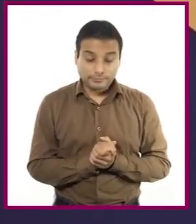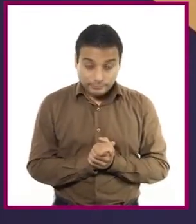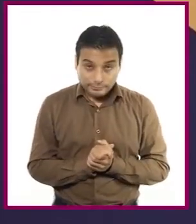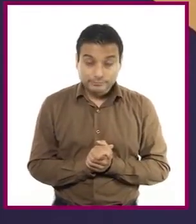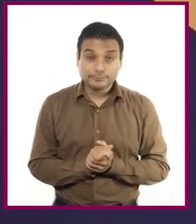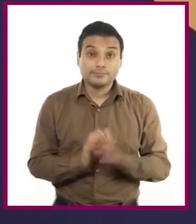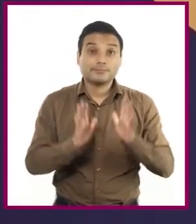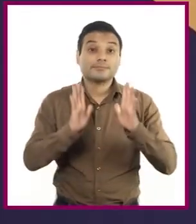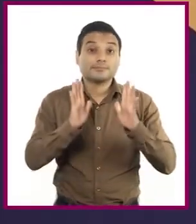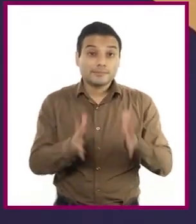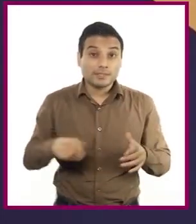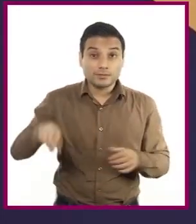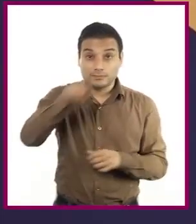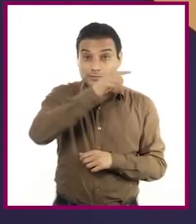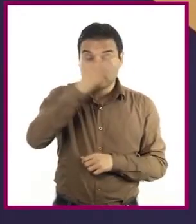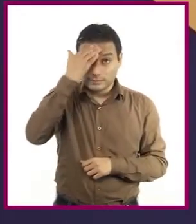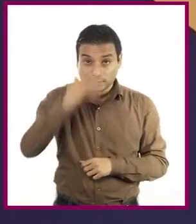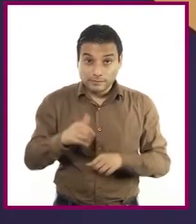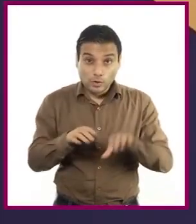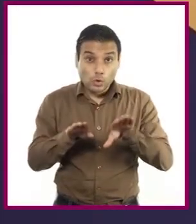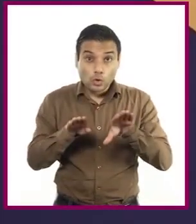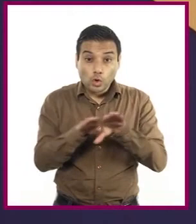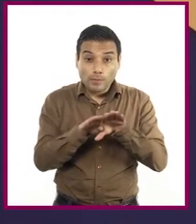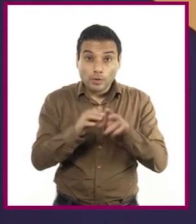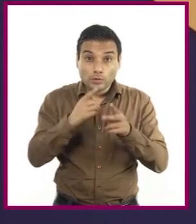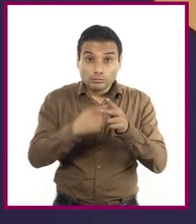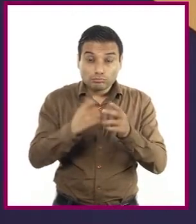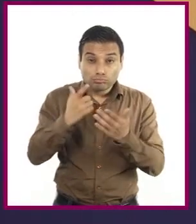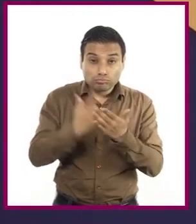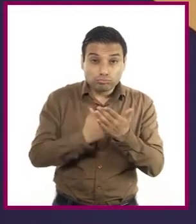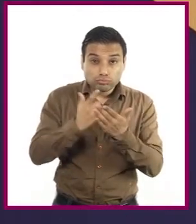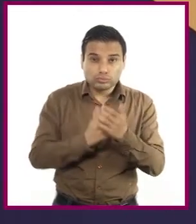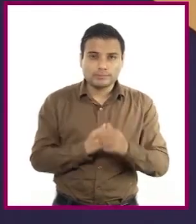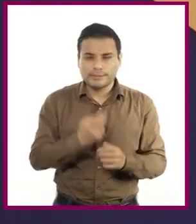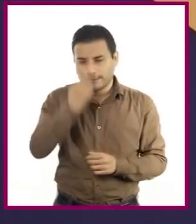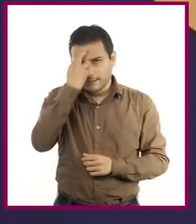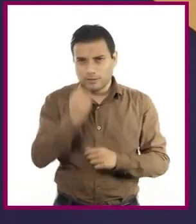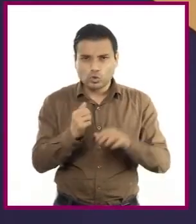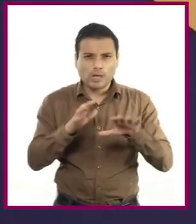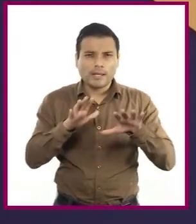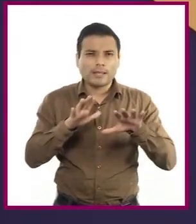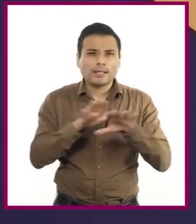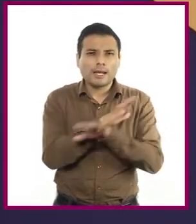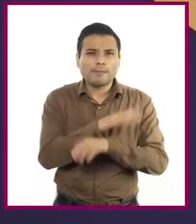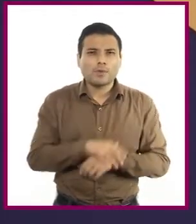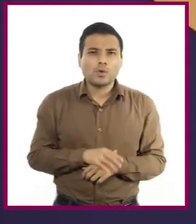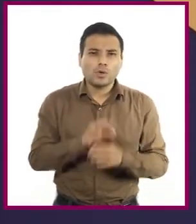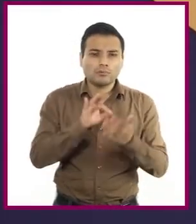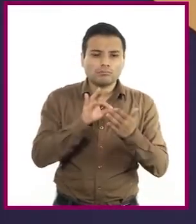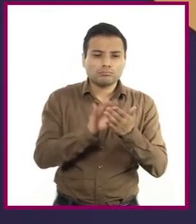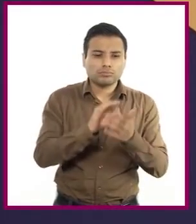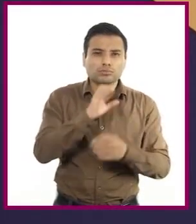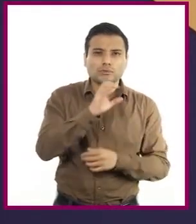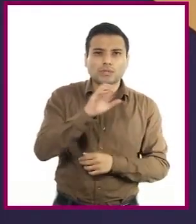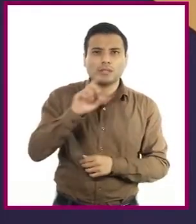saben cómo calcular esta razón de cambio, ¿cómo calcularían la razón de cambio entre las coordenadas C y